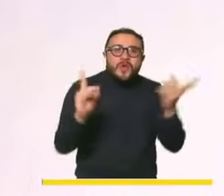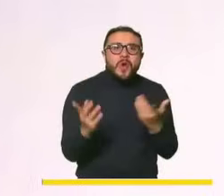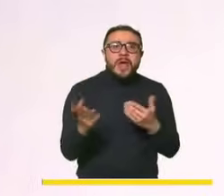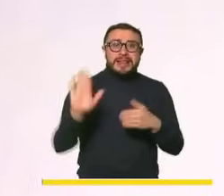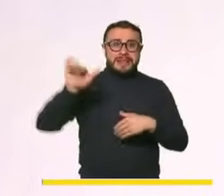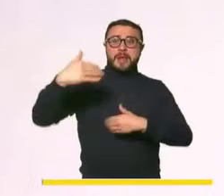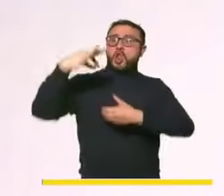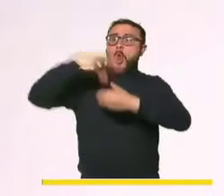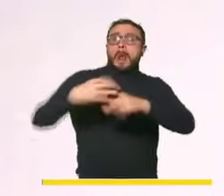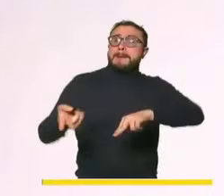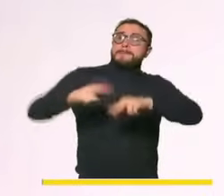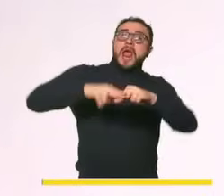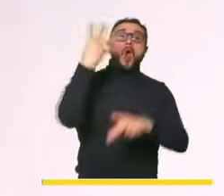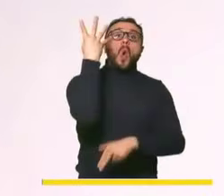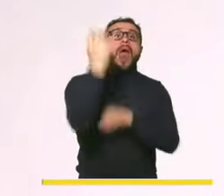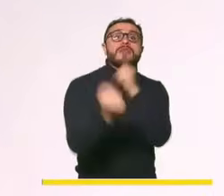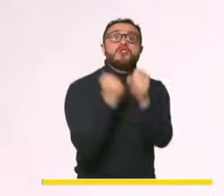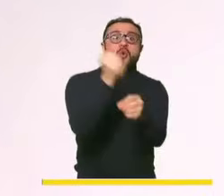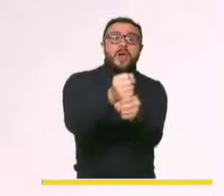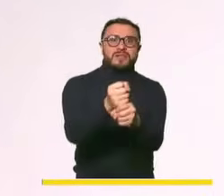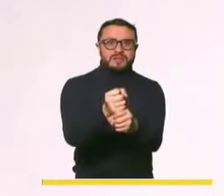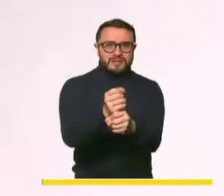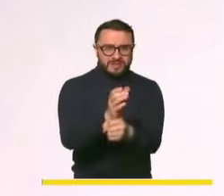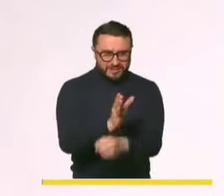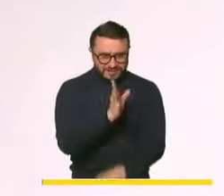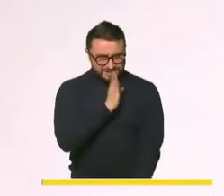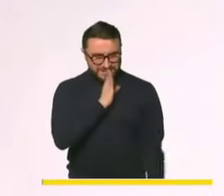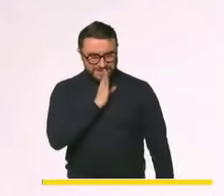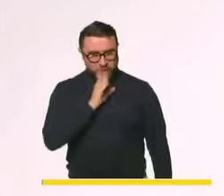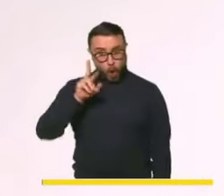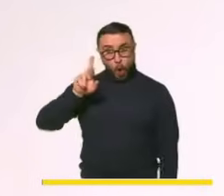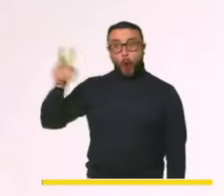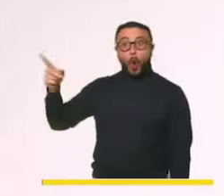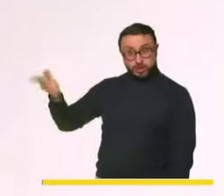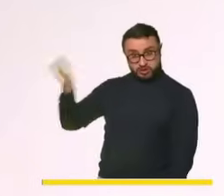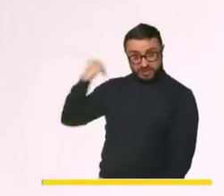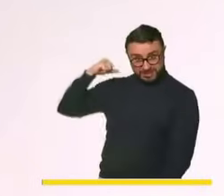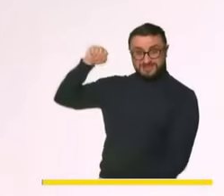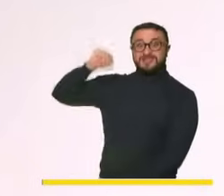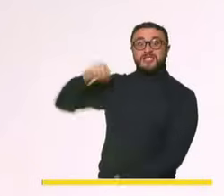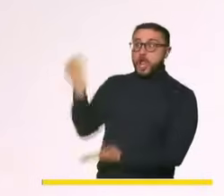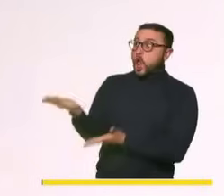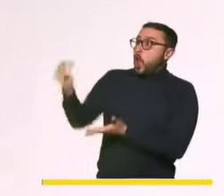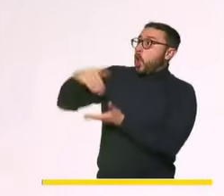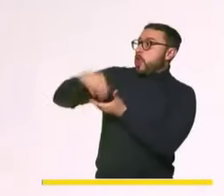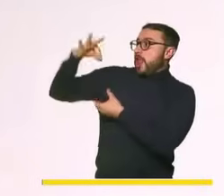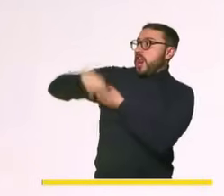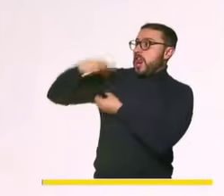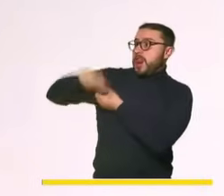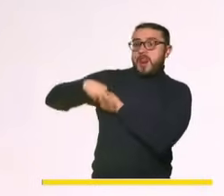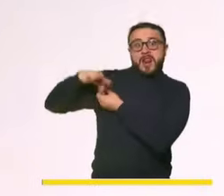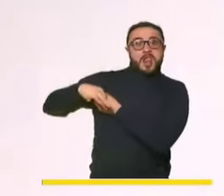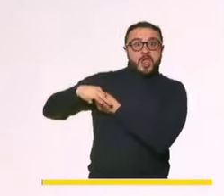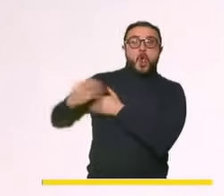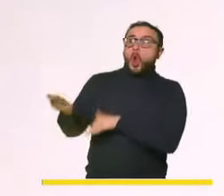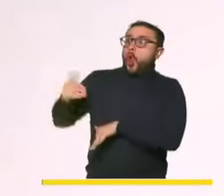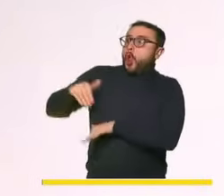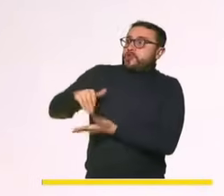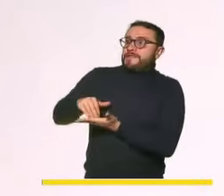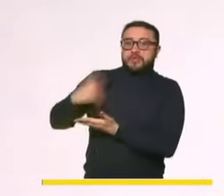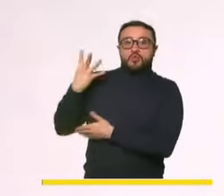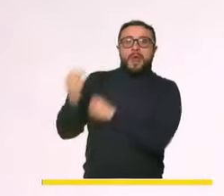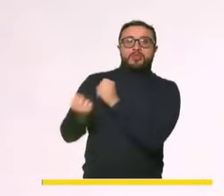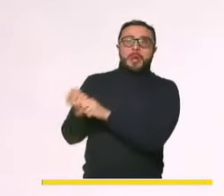reelegirme, los que se reeligieron fueron otros, no yo. Cambiaron la constitución para